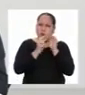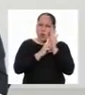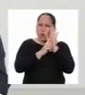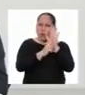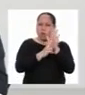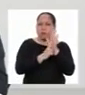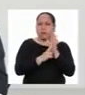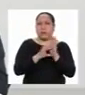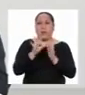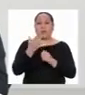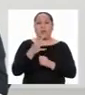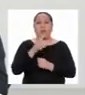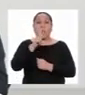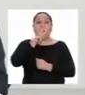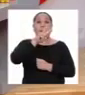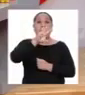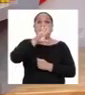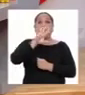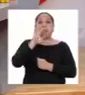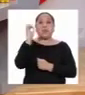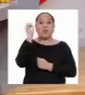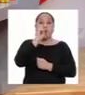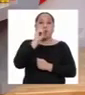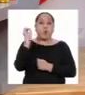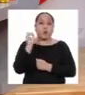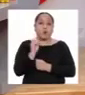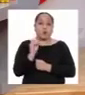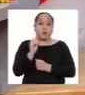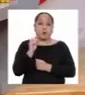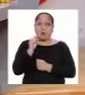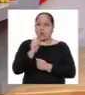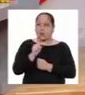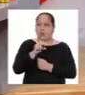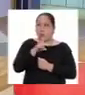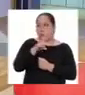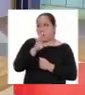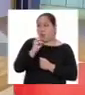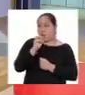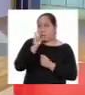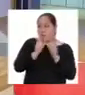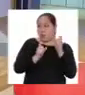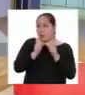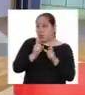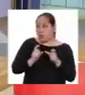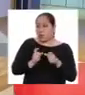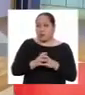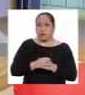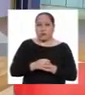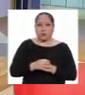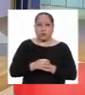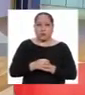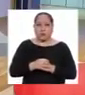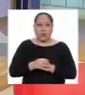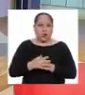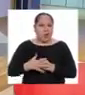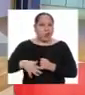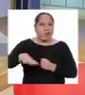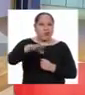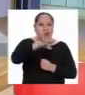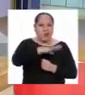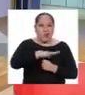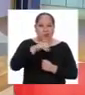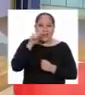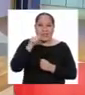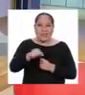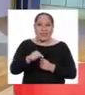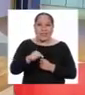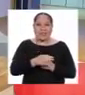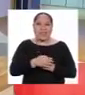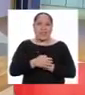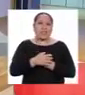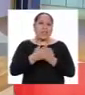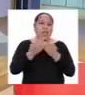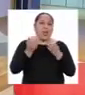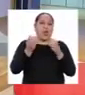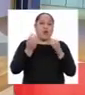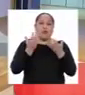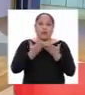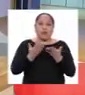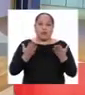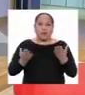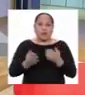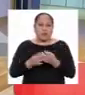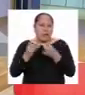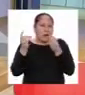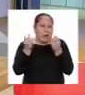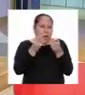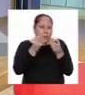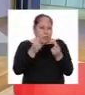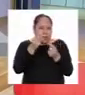el 25%. Eso serían 20 personas. Todos estos retos y actividades están haciendo que me vuelva una